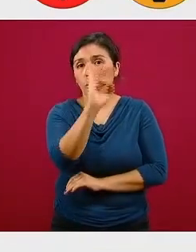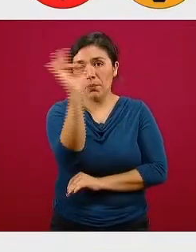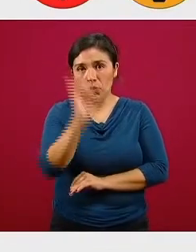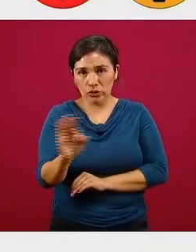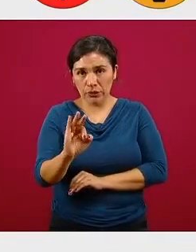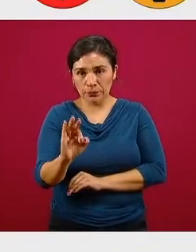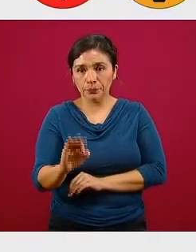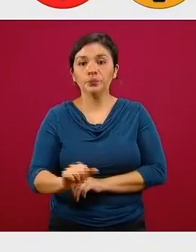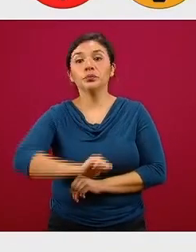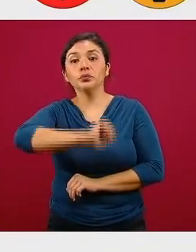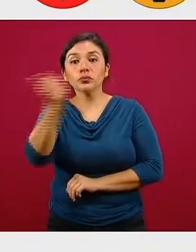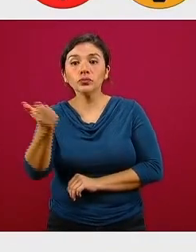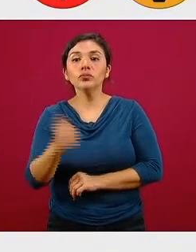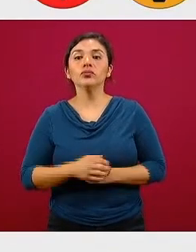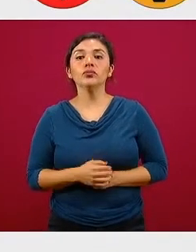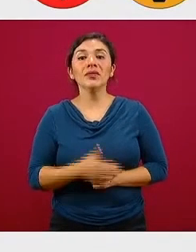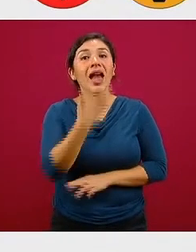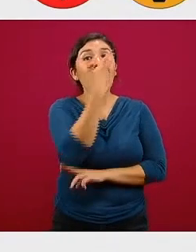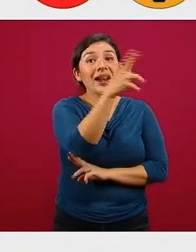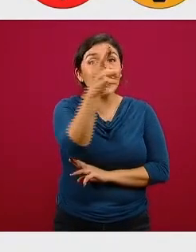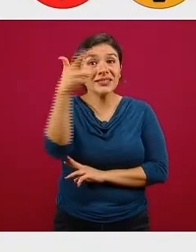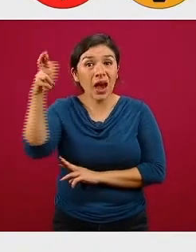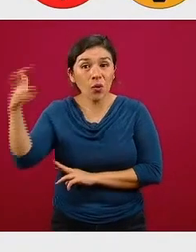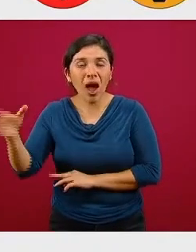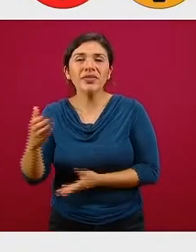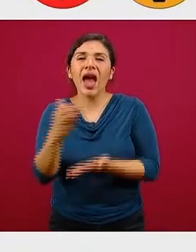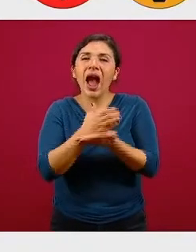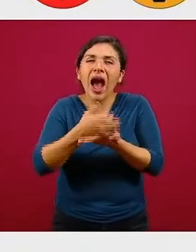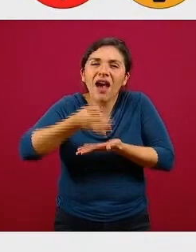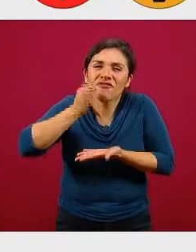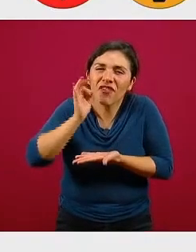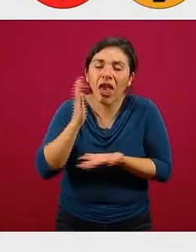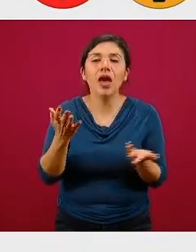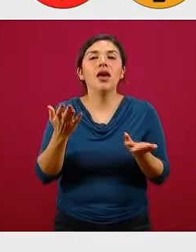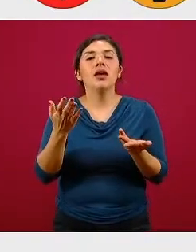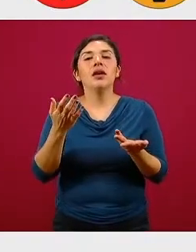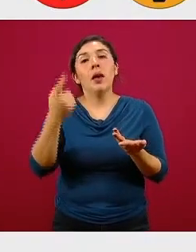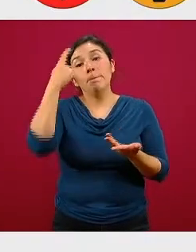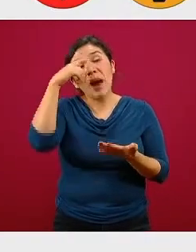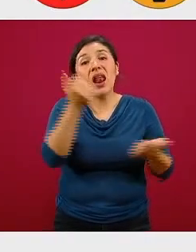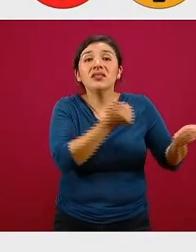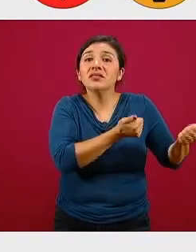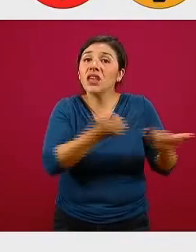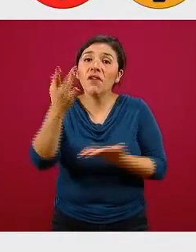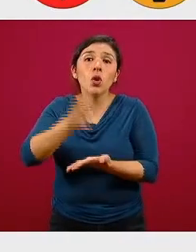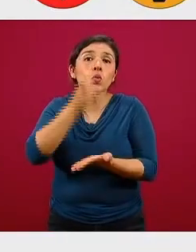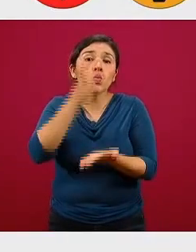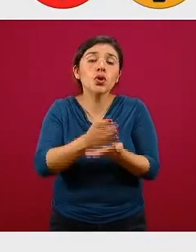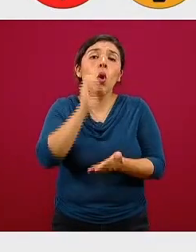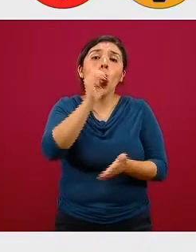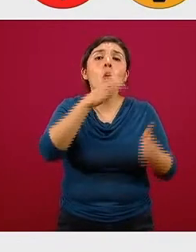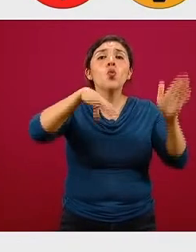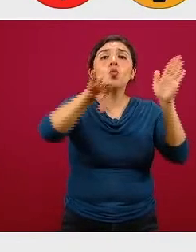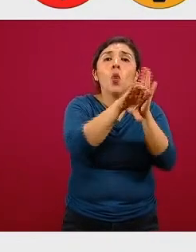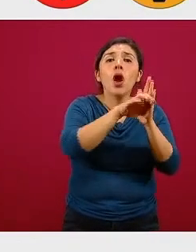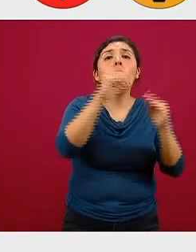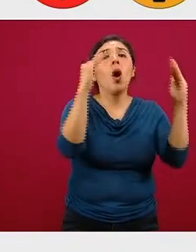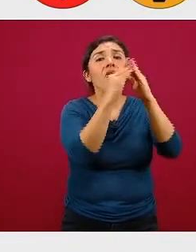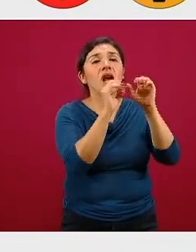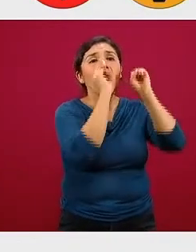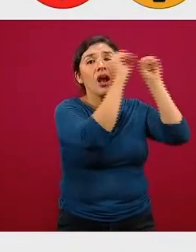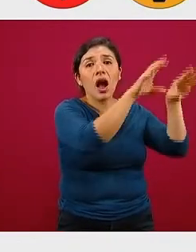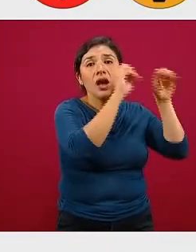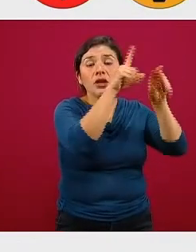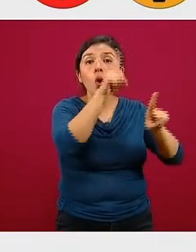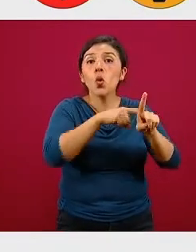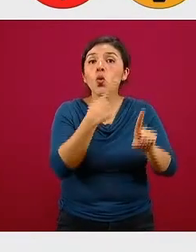50%. En materia de restaurantes, cafeterías, etcétera, servicio para llevar o habitación a domicilio en